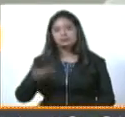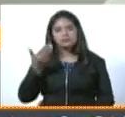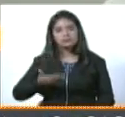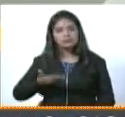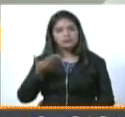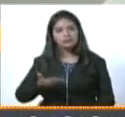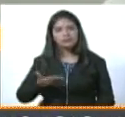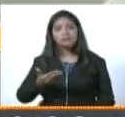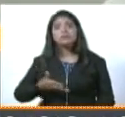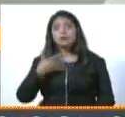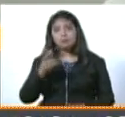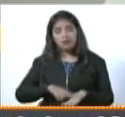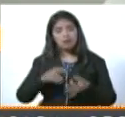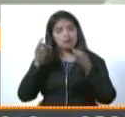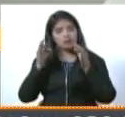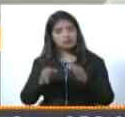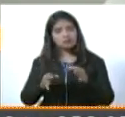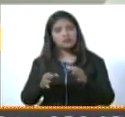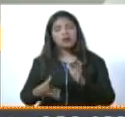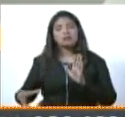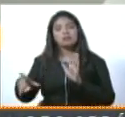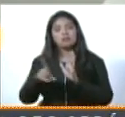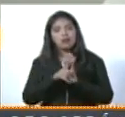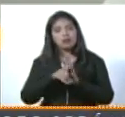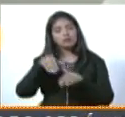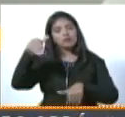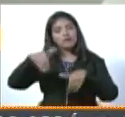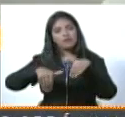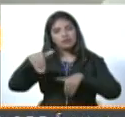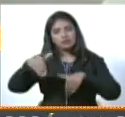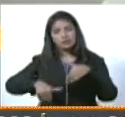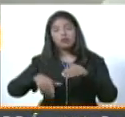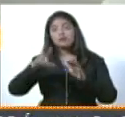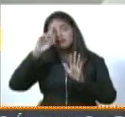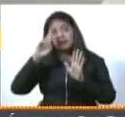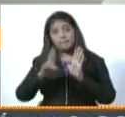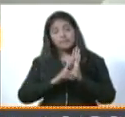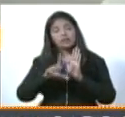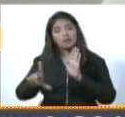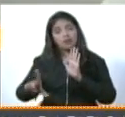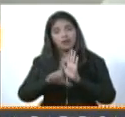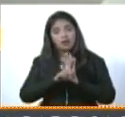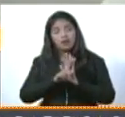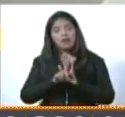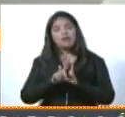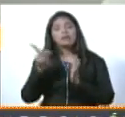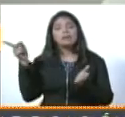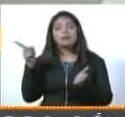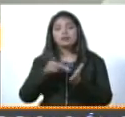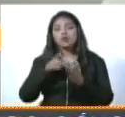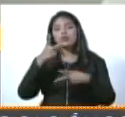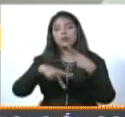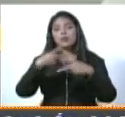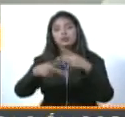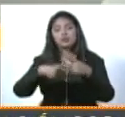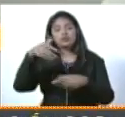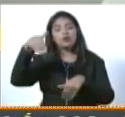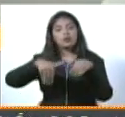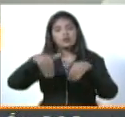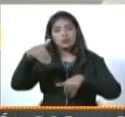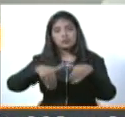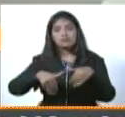importantes para garantizar el derecho al sufragio y dar cumplimiento también a la Ley Orgánica de Participación de los Procesos Electorales,